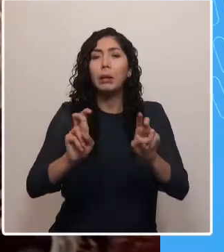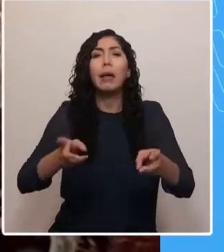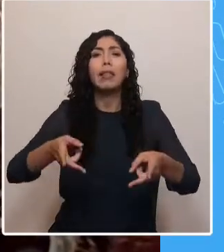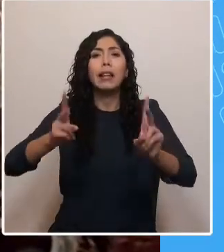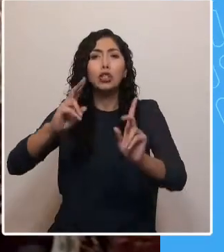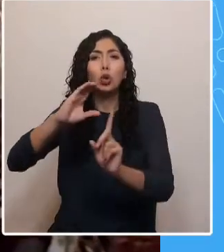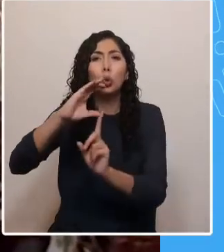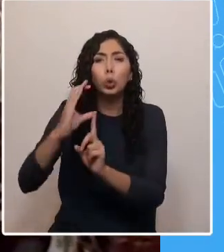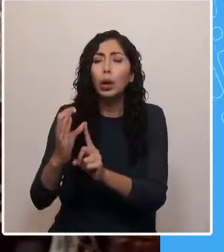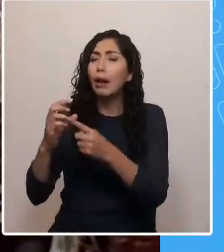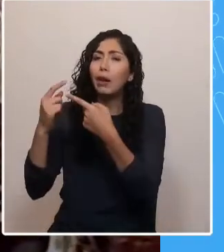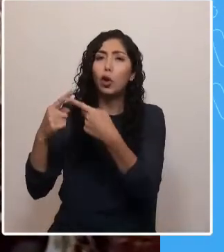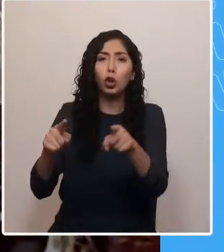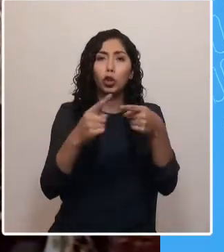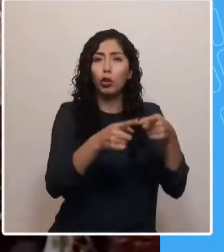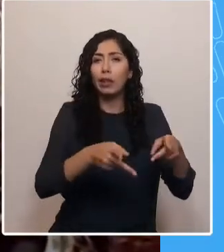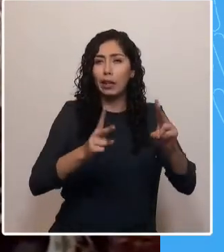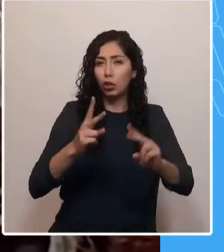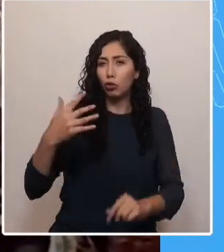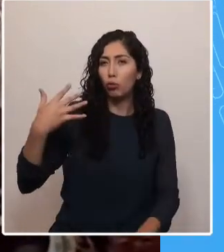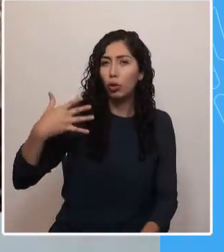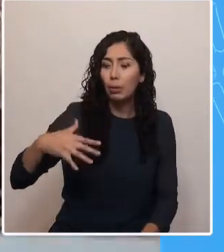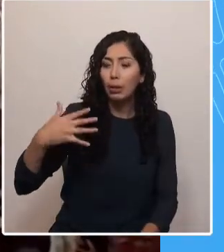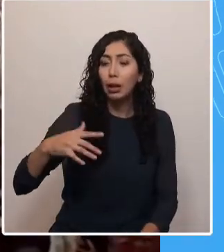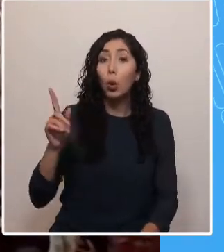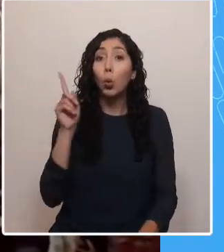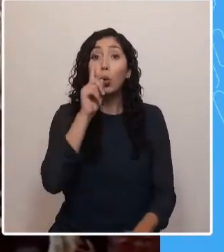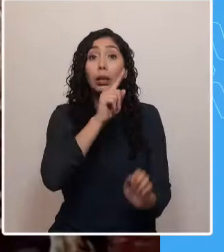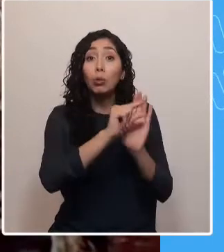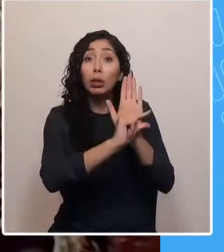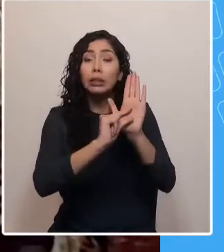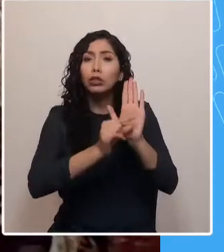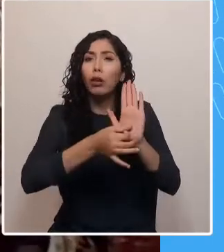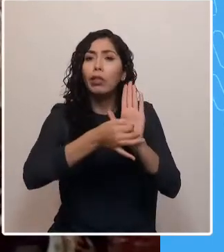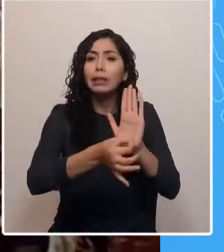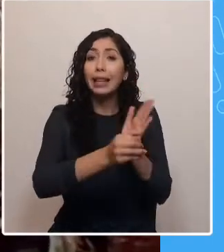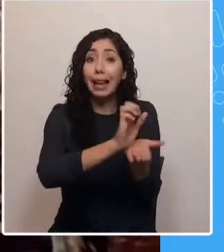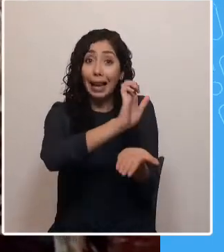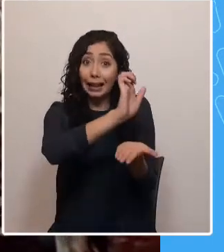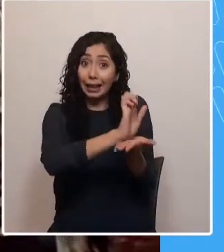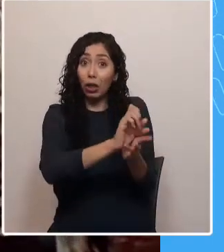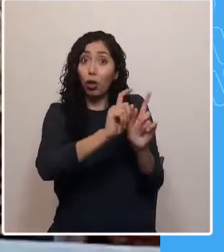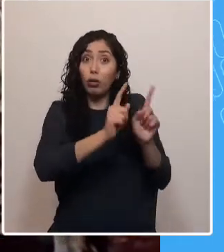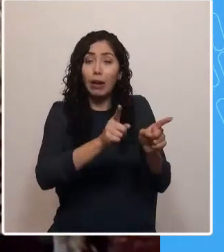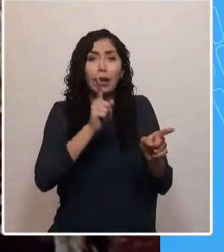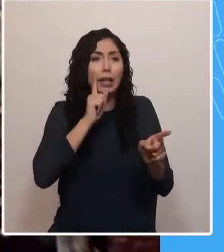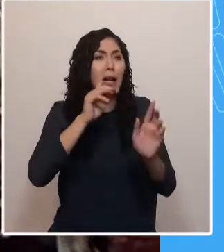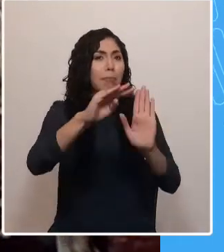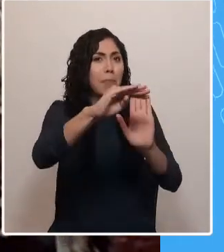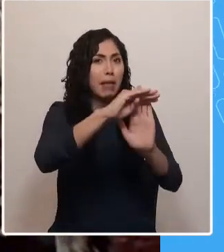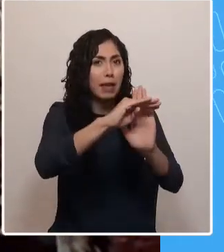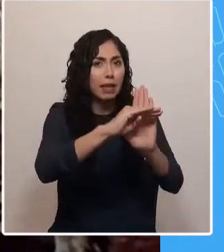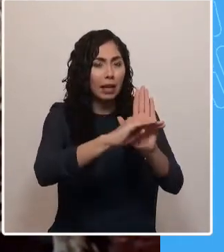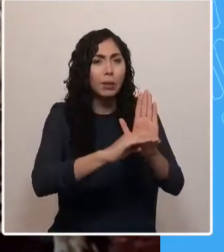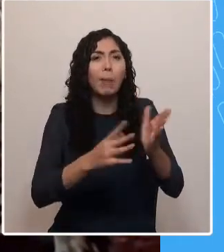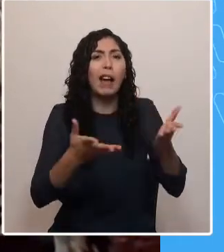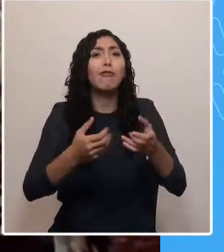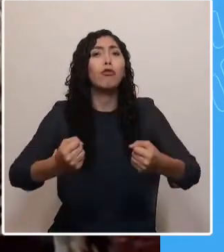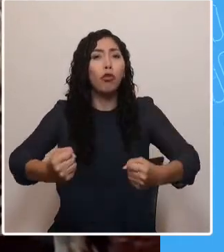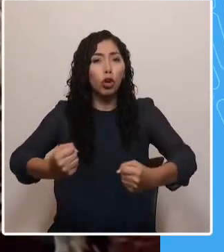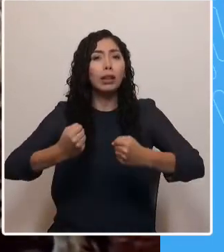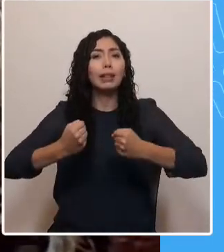derechos fundamentales. Y el último inciso plantea que el Estado debe adoptar las medidas necesarias para el fortalecimiento